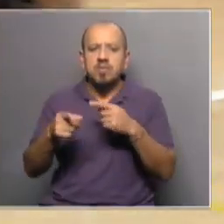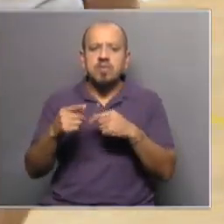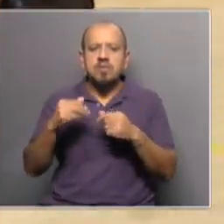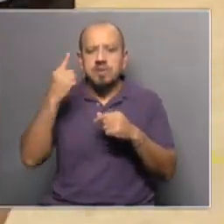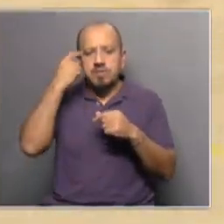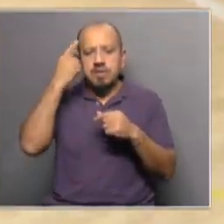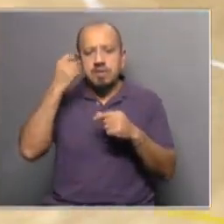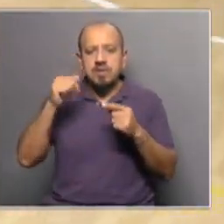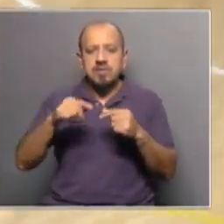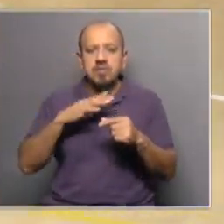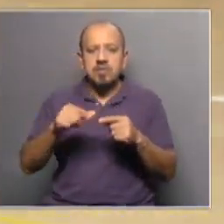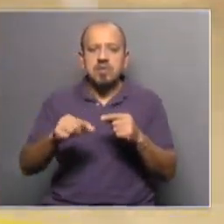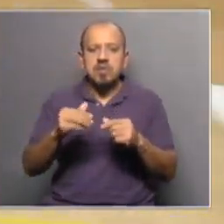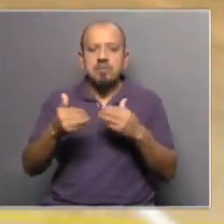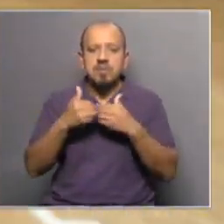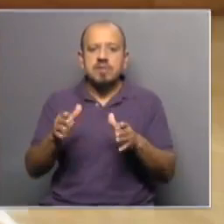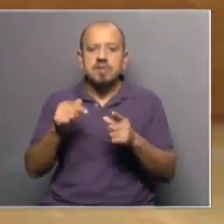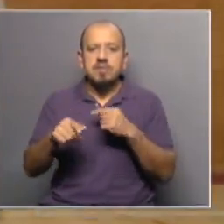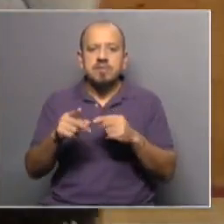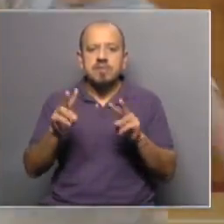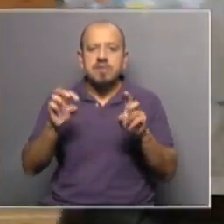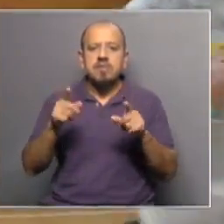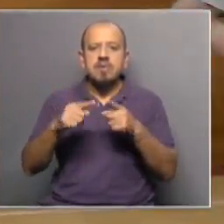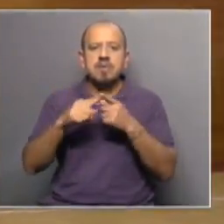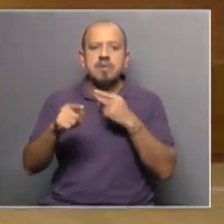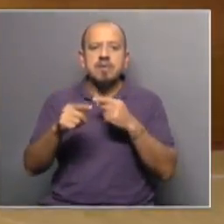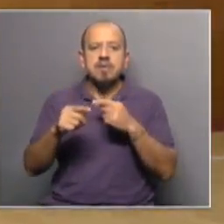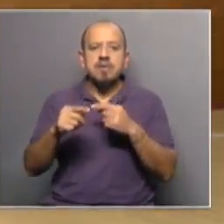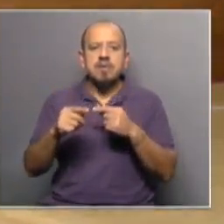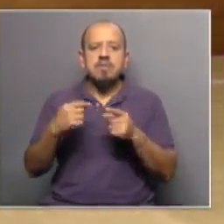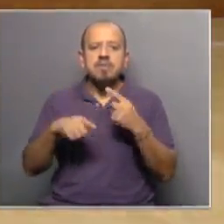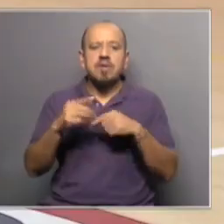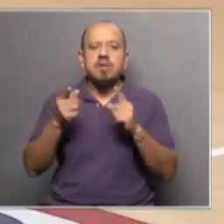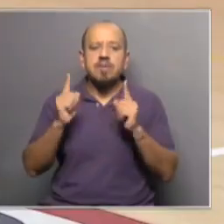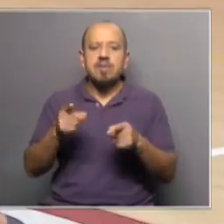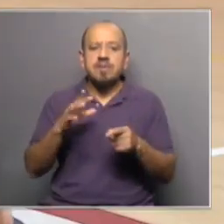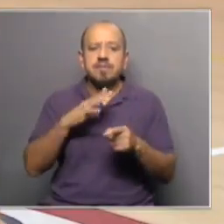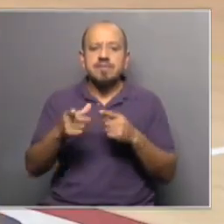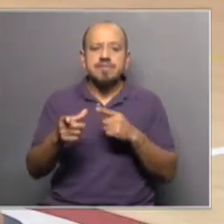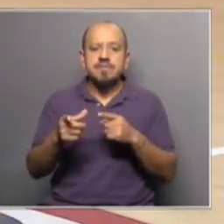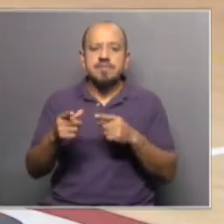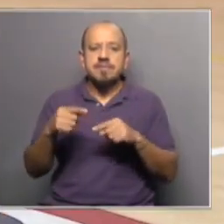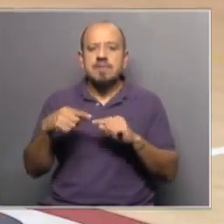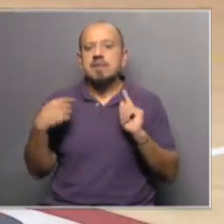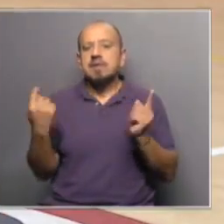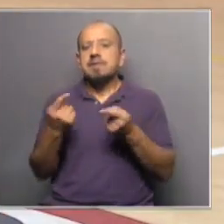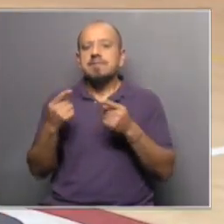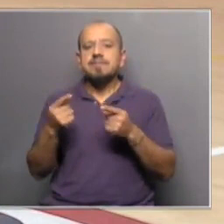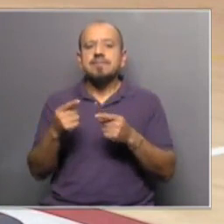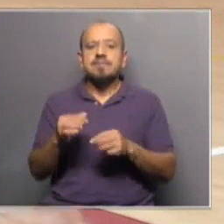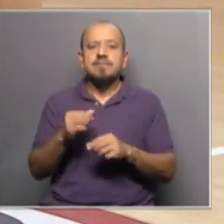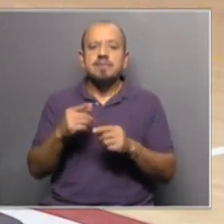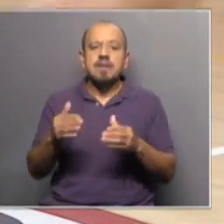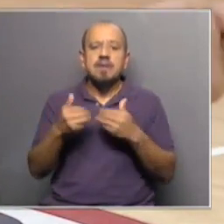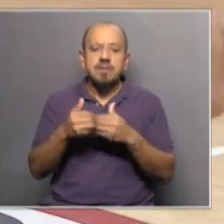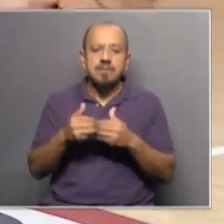experiencia que yo tengo, porque recién estoy empezando, fue también una cuestión súper particular, pero también está bueno que ya de piques se animen a